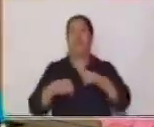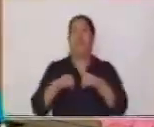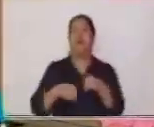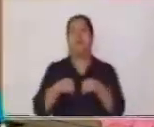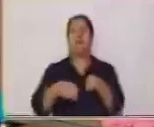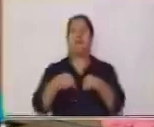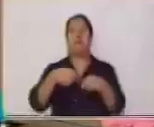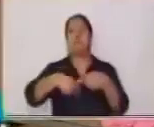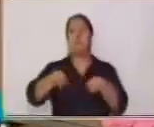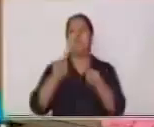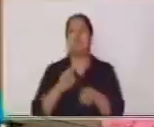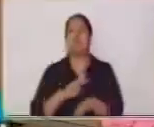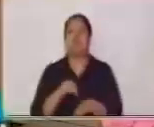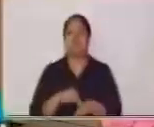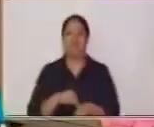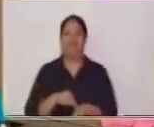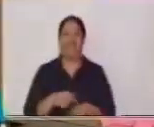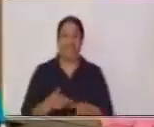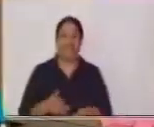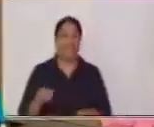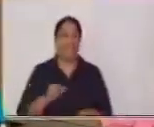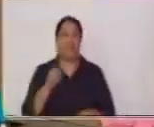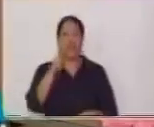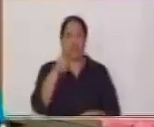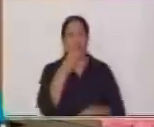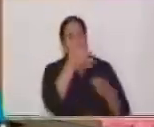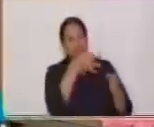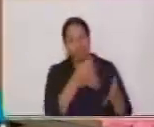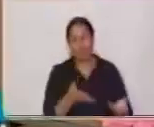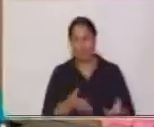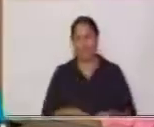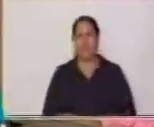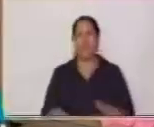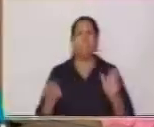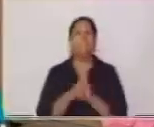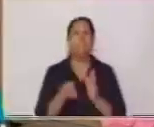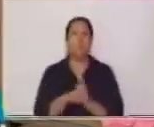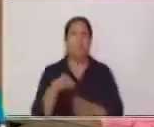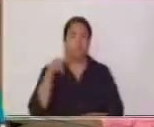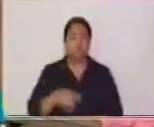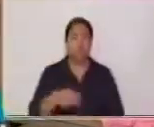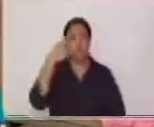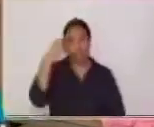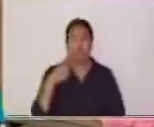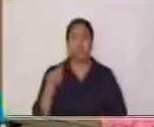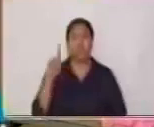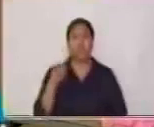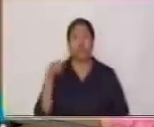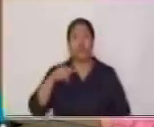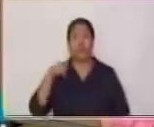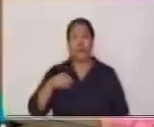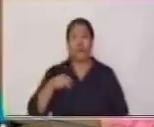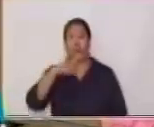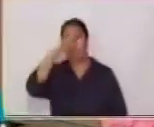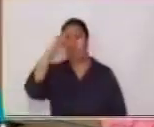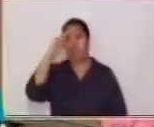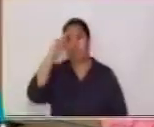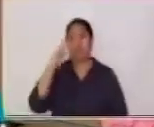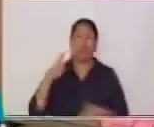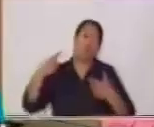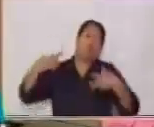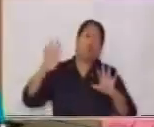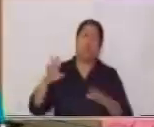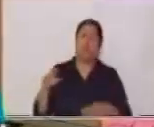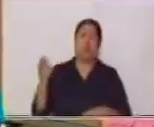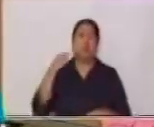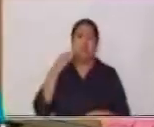¿Qué se te ocurre que nos va a contar acá? Por ejemplo, este es un día en el trabajo de mamá. Fui de